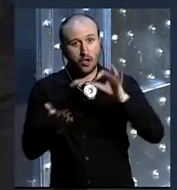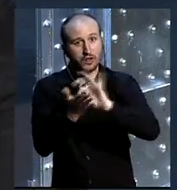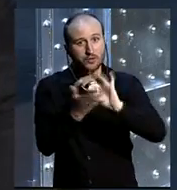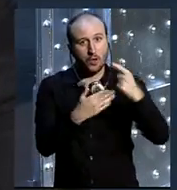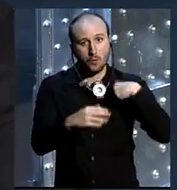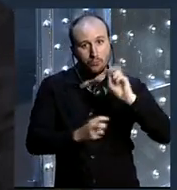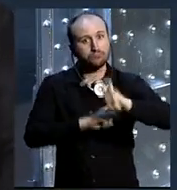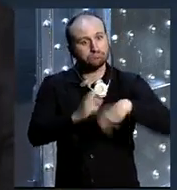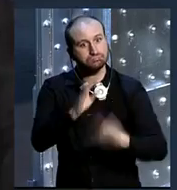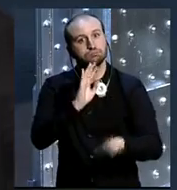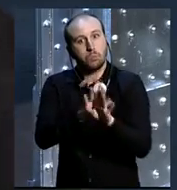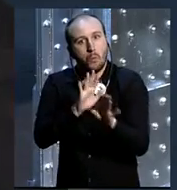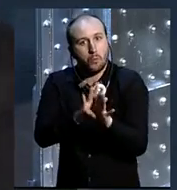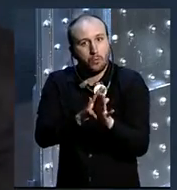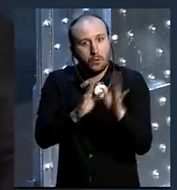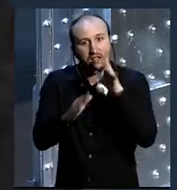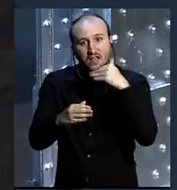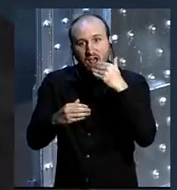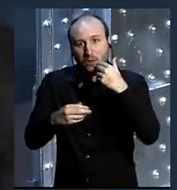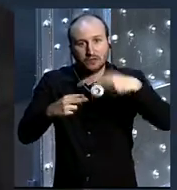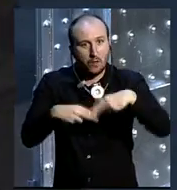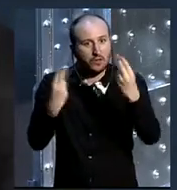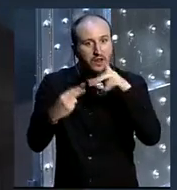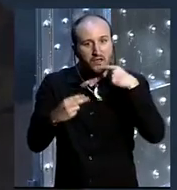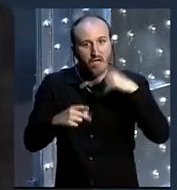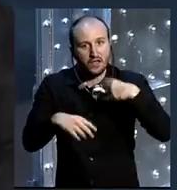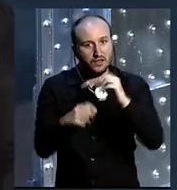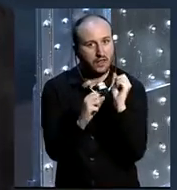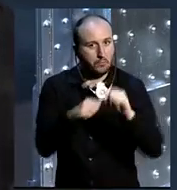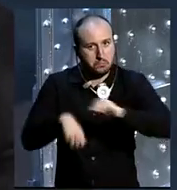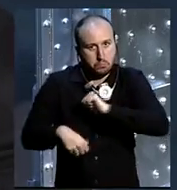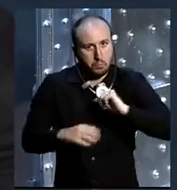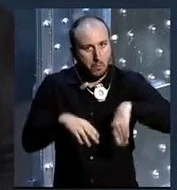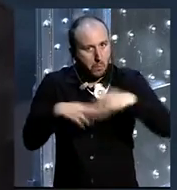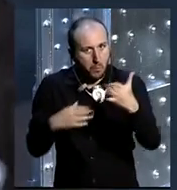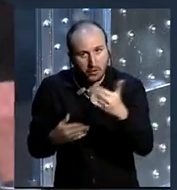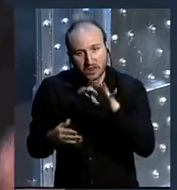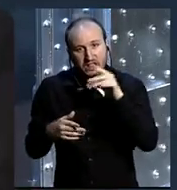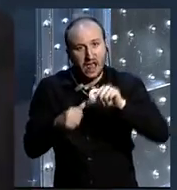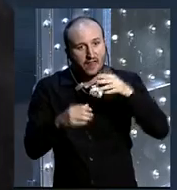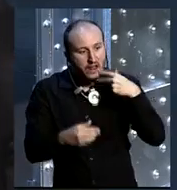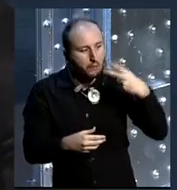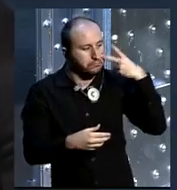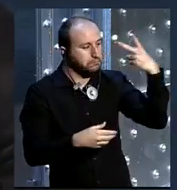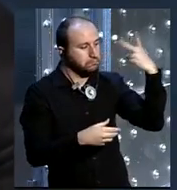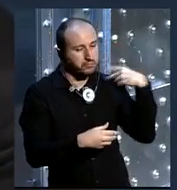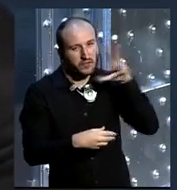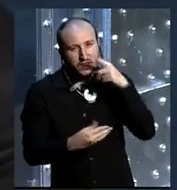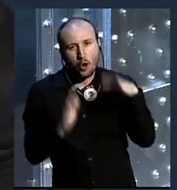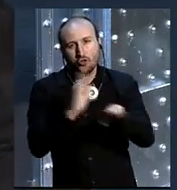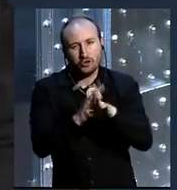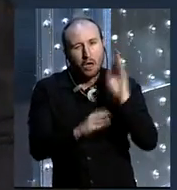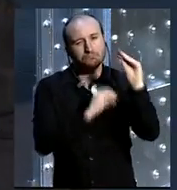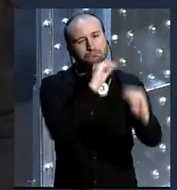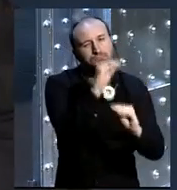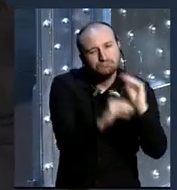servicio independientemente de las fronteras que tengamos. Entonces, muchas veces hay que volver atrás y seguir preguntando. Entonces,